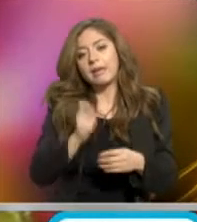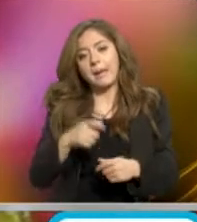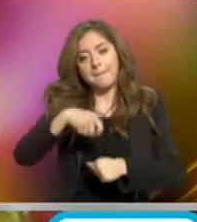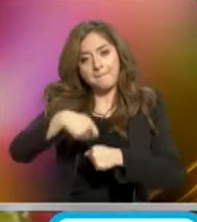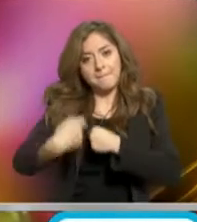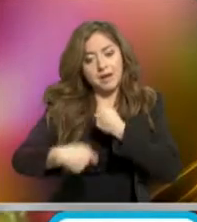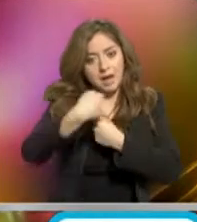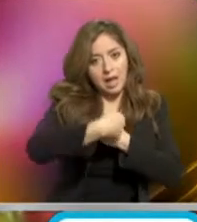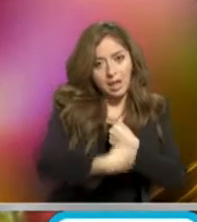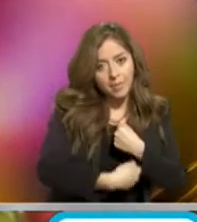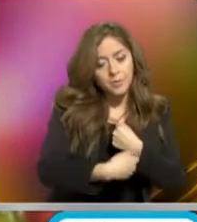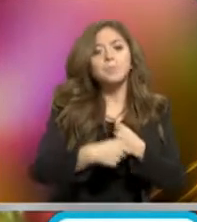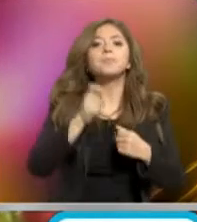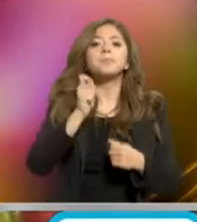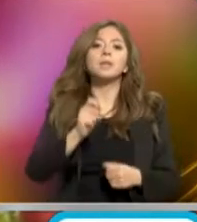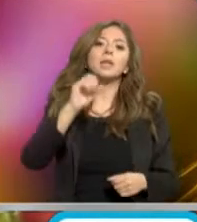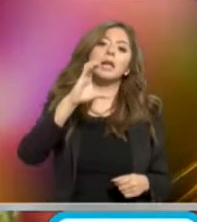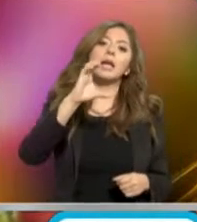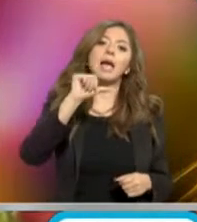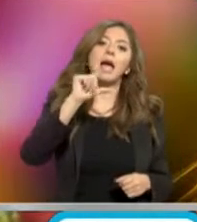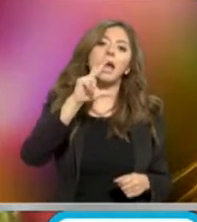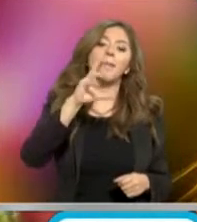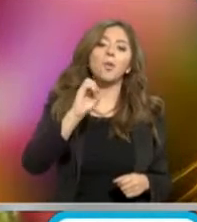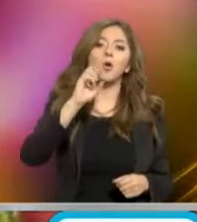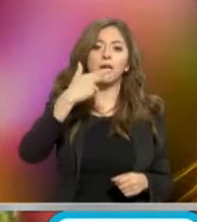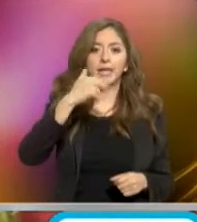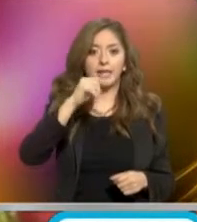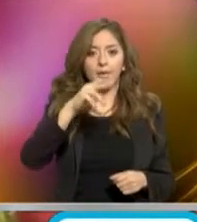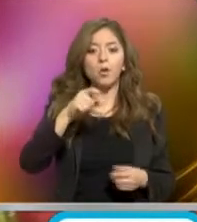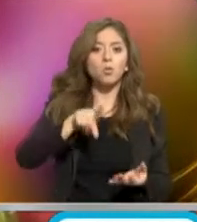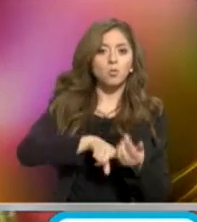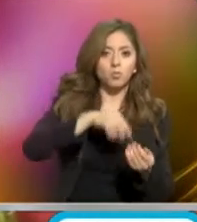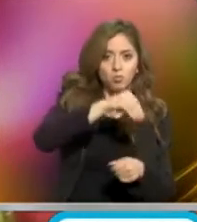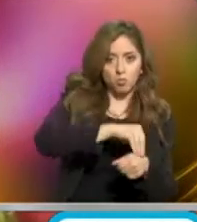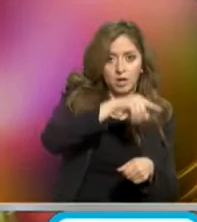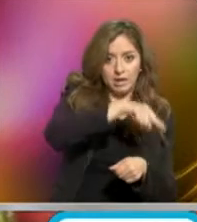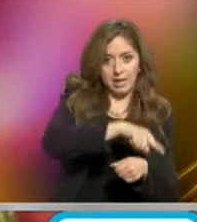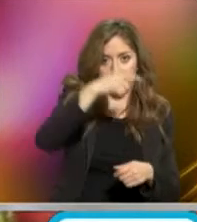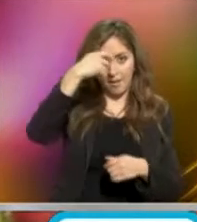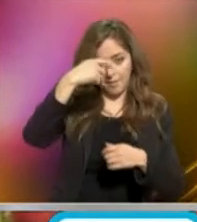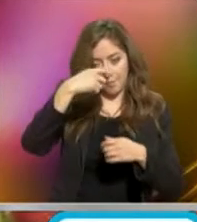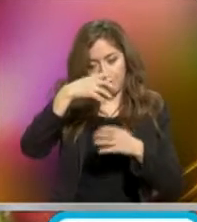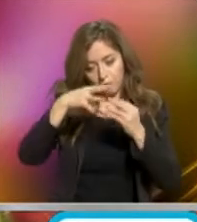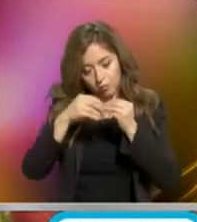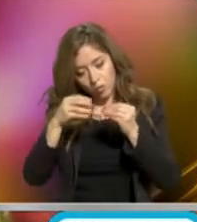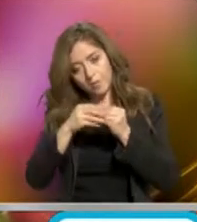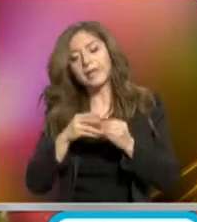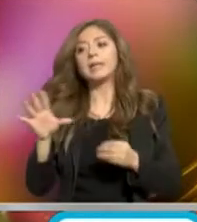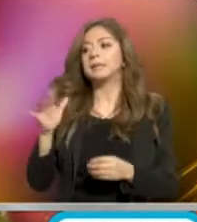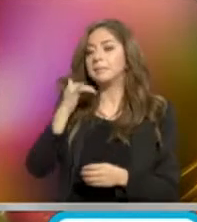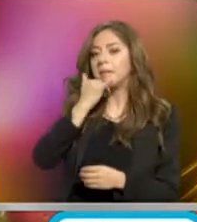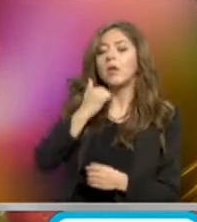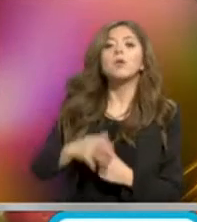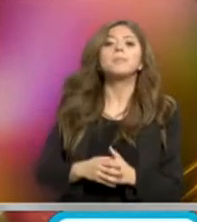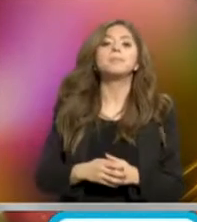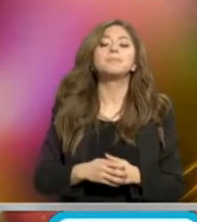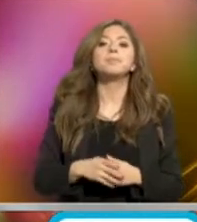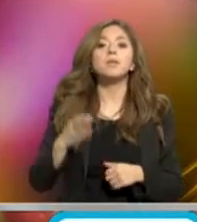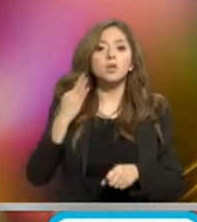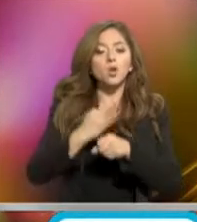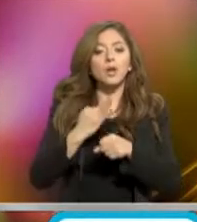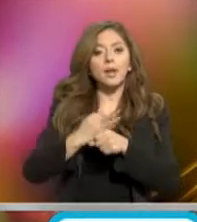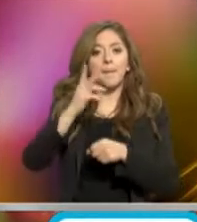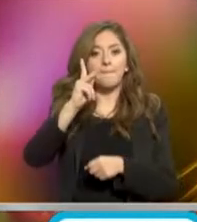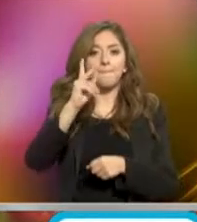Así es. El carbohidrato lo estoy cambiando un poco con la fruta Sí. y estamos, perdón Gaby. No te preocupes, adelante. Y tenemos